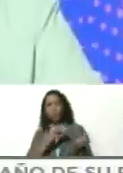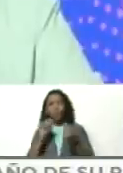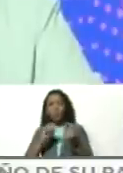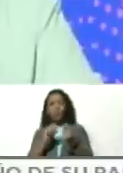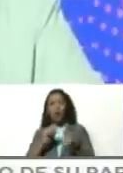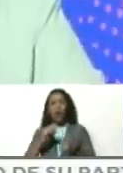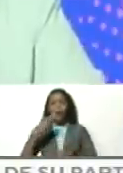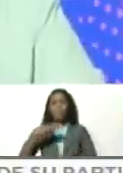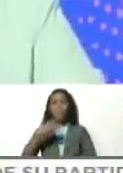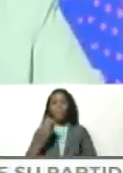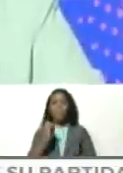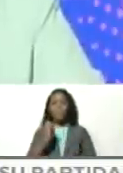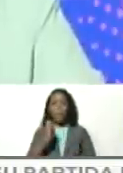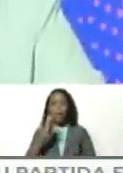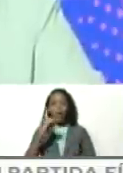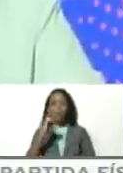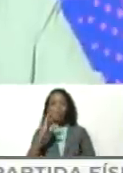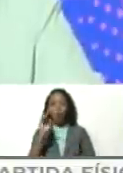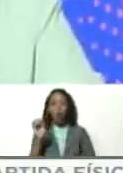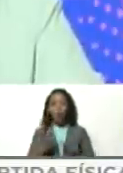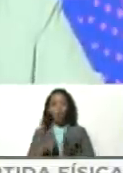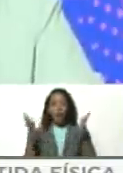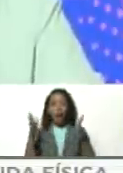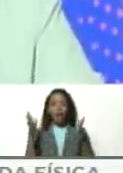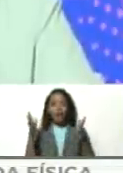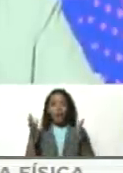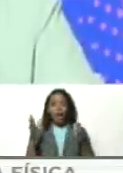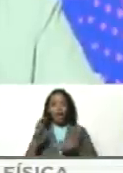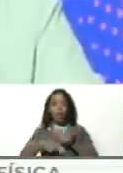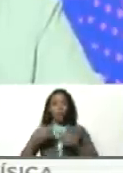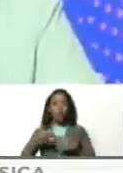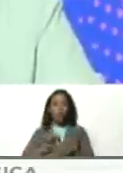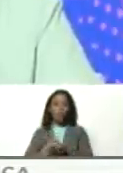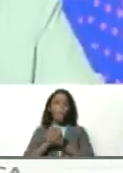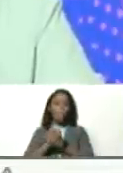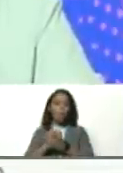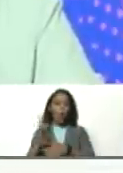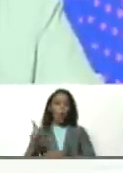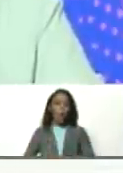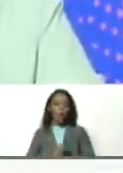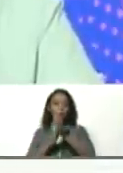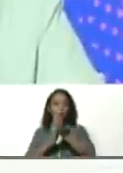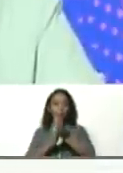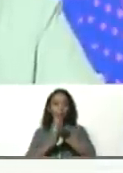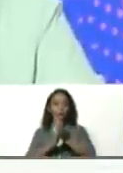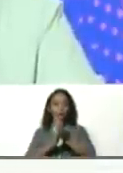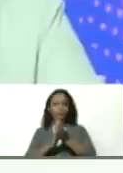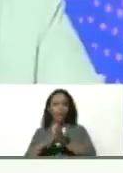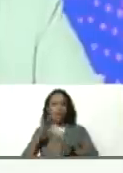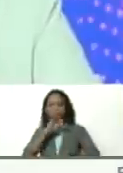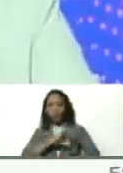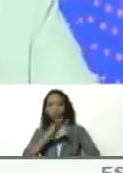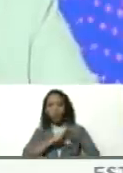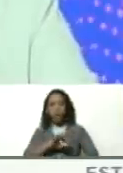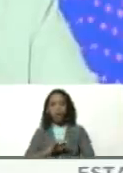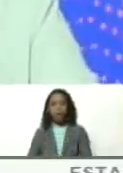era amigo de un gran revolucionario que era dirigente de la Liga Socialista.